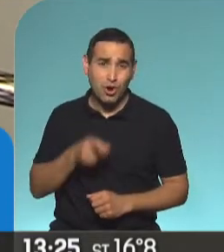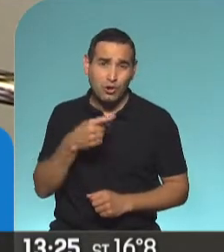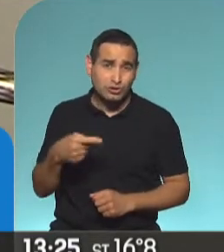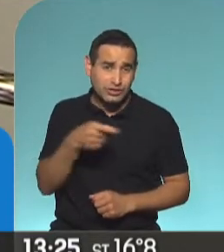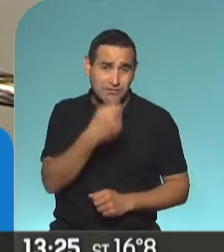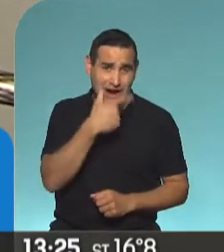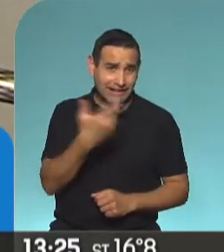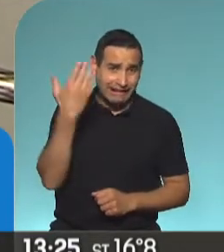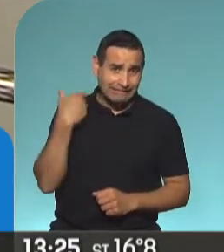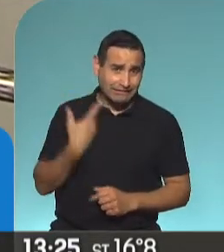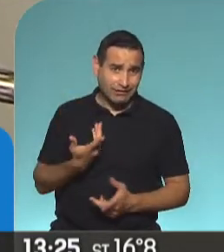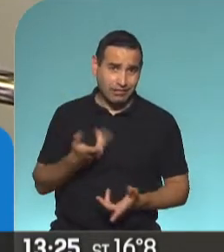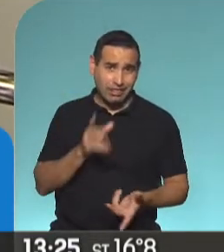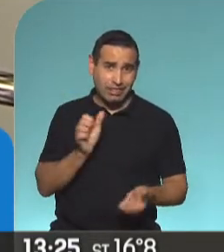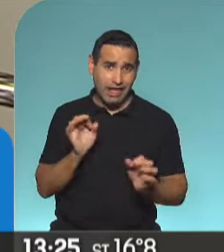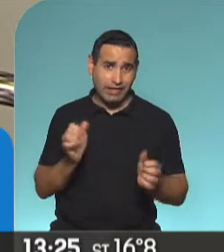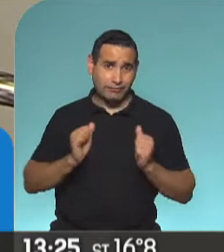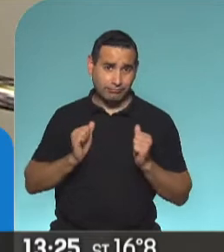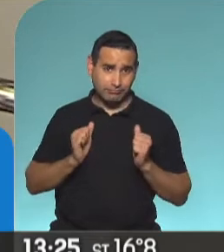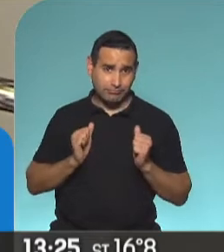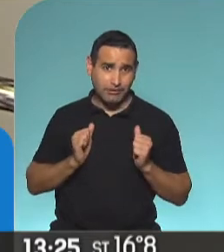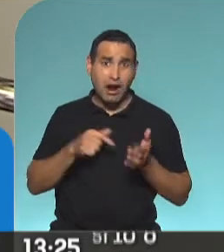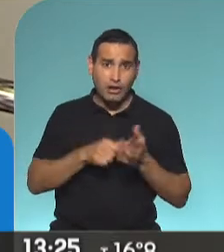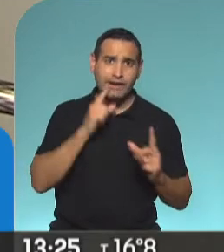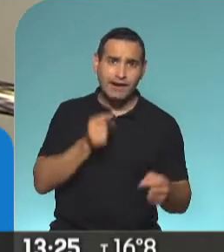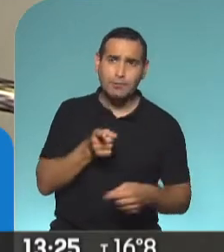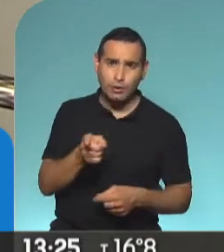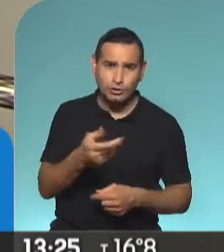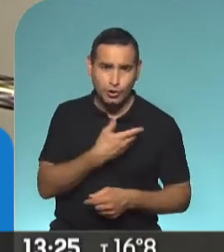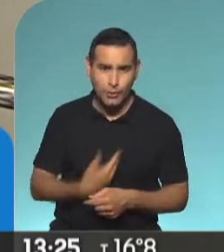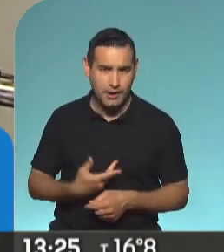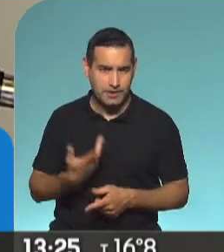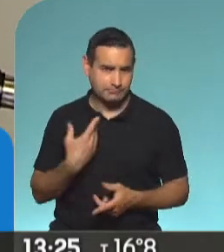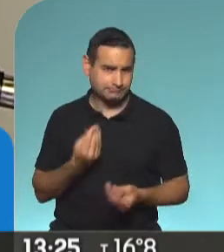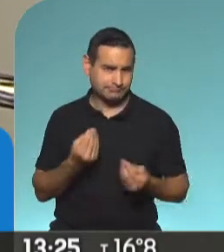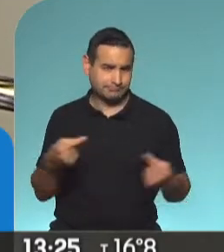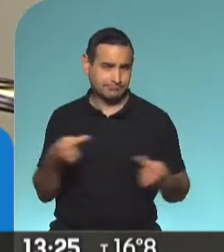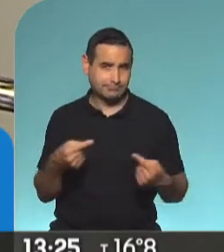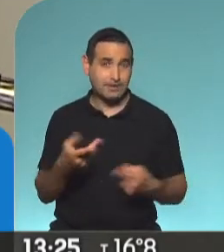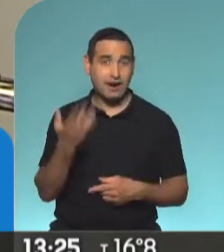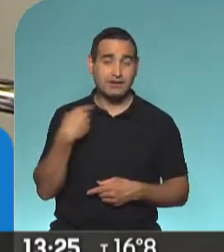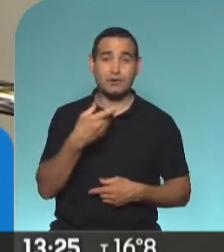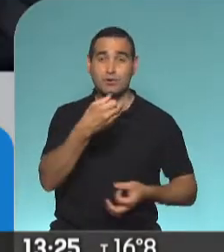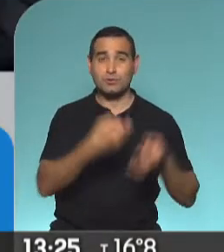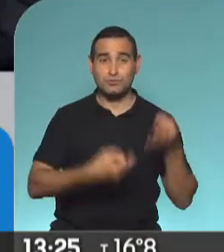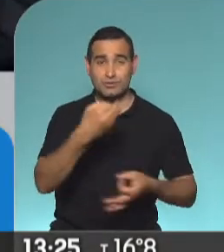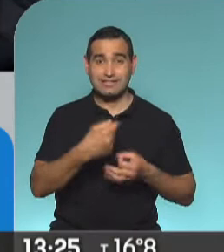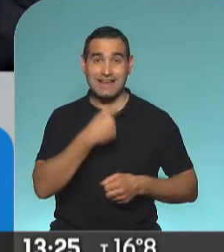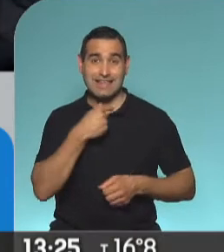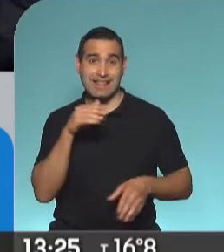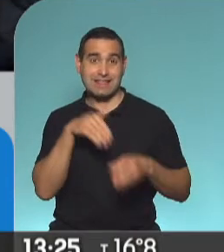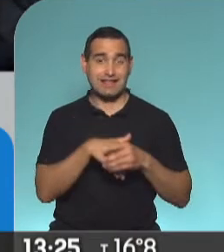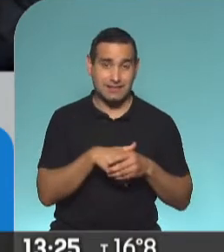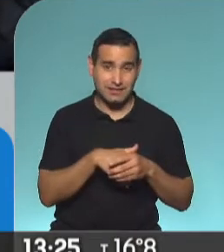cumplió, son cosas que él realmente hizo mal, ¿no? Intentó colonizar el Poder Judicial, tenía una